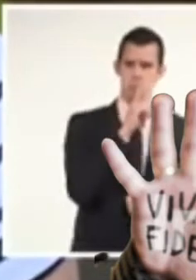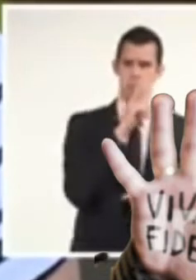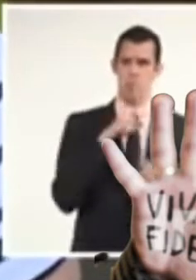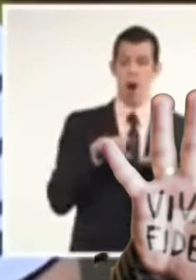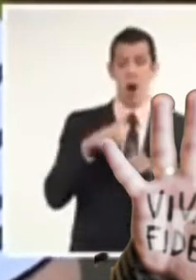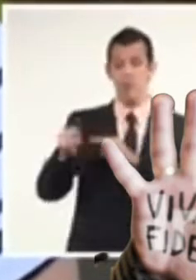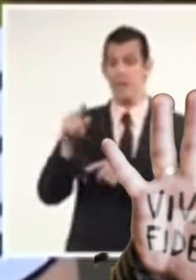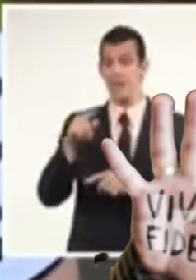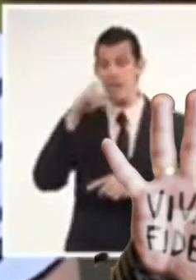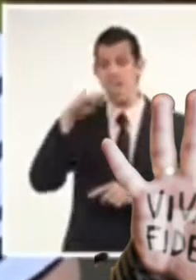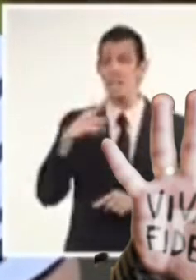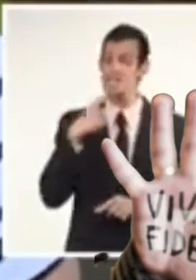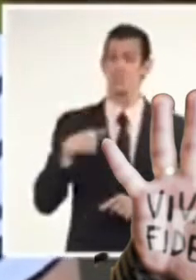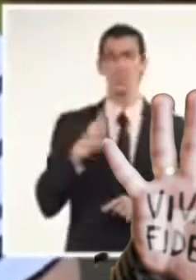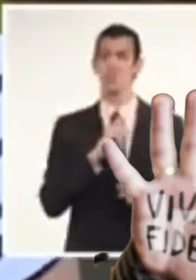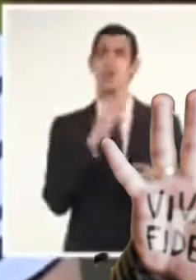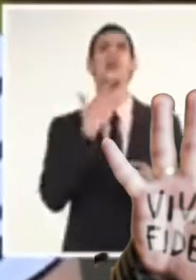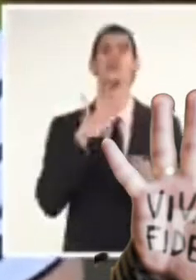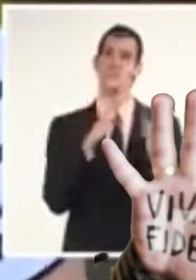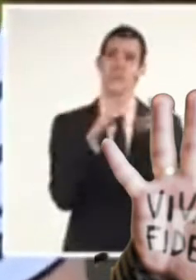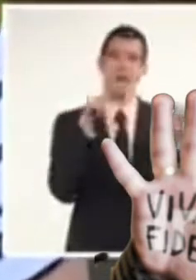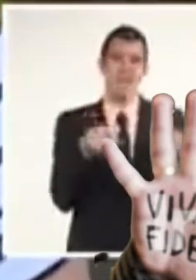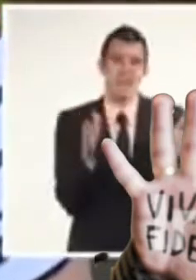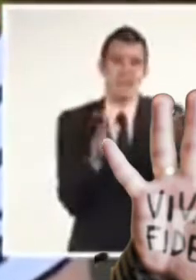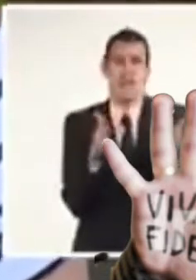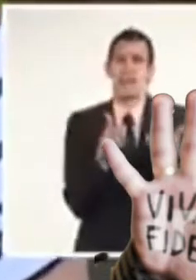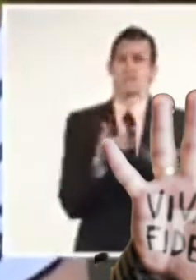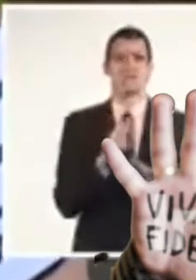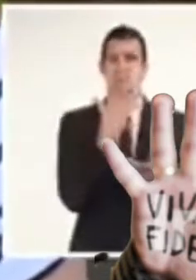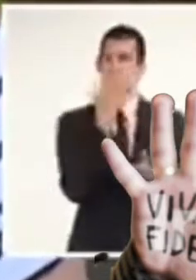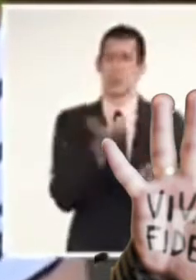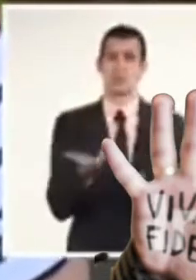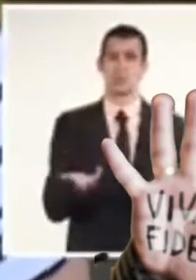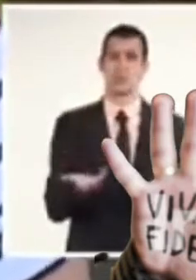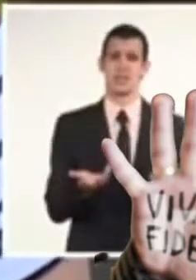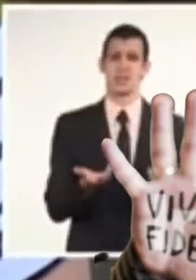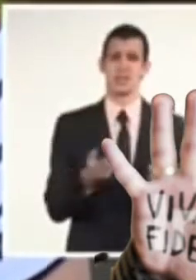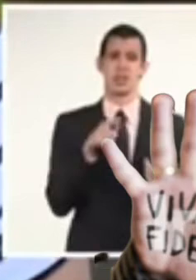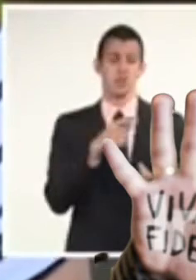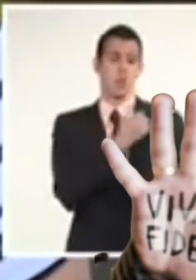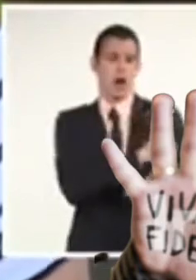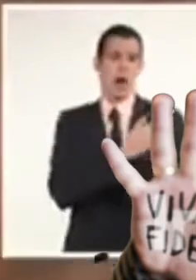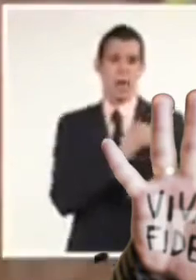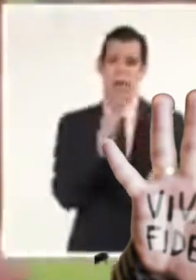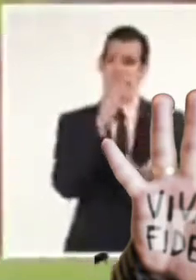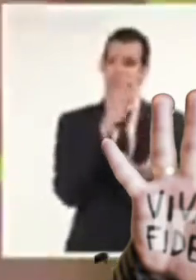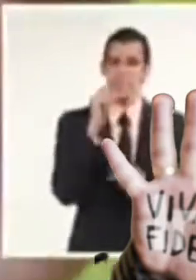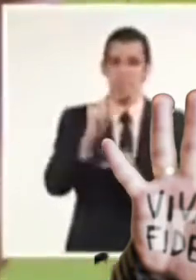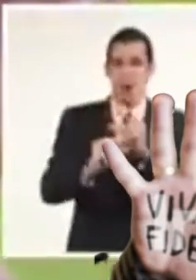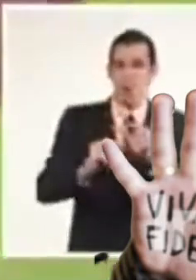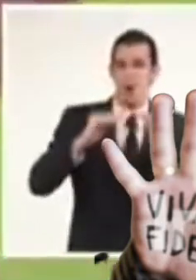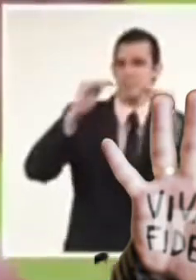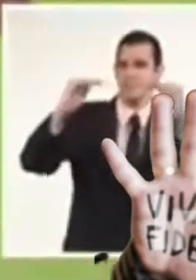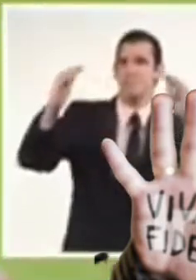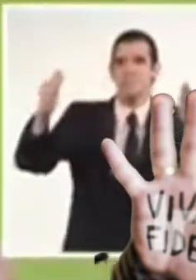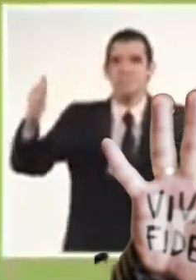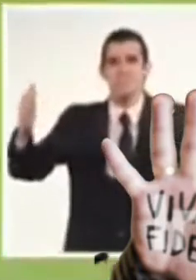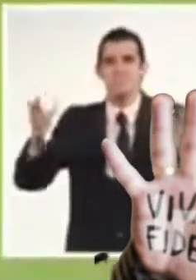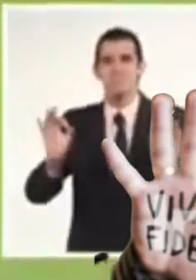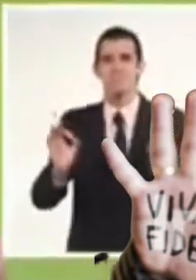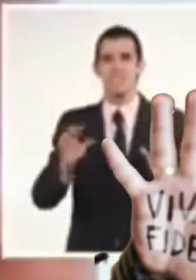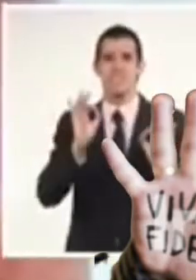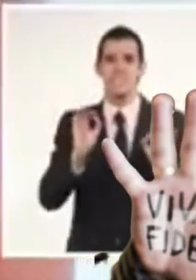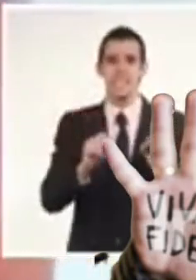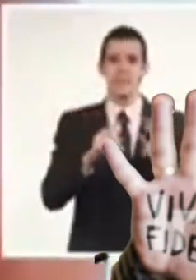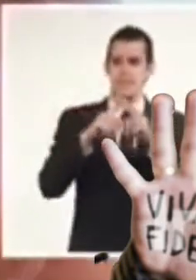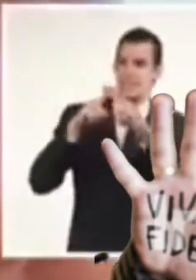aquí. Yo no quiero vivir en este cuartico. Y mamá, si tú le tenías tanto amor a tu casita, y siempre estaba encima